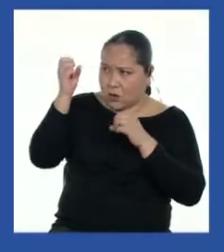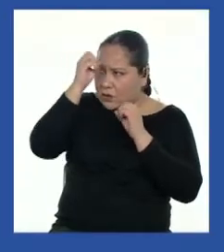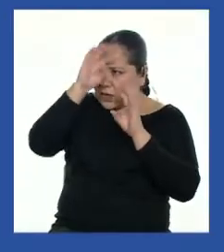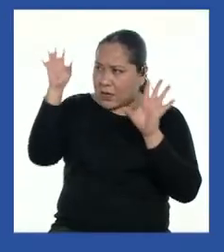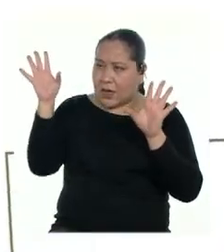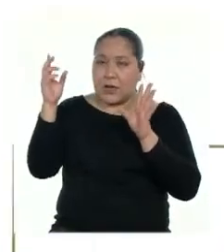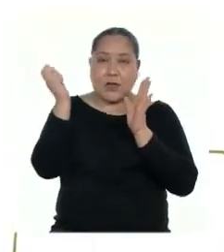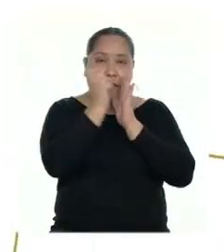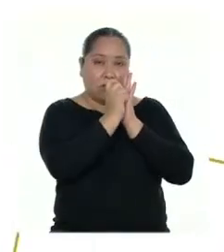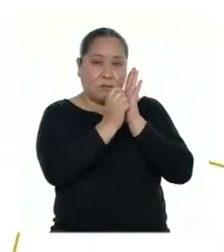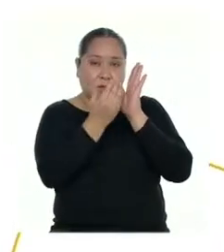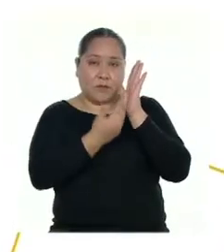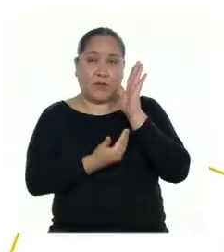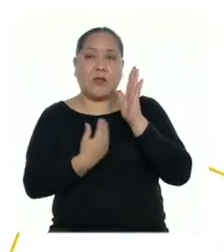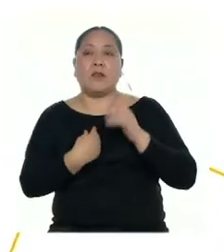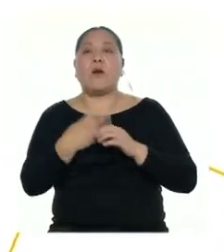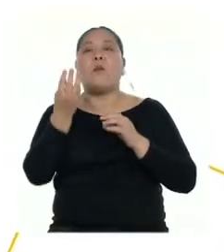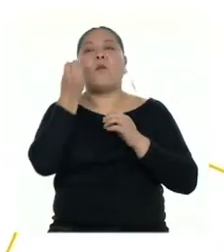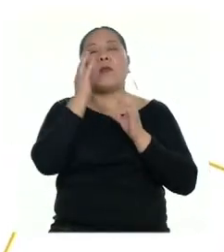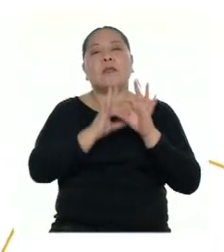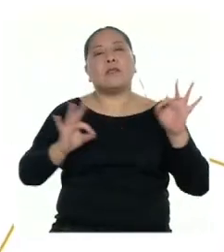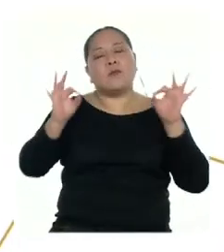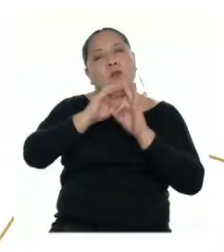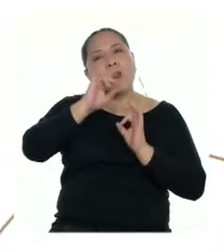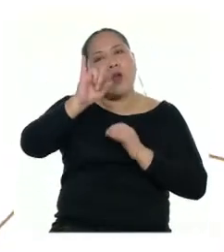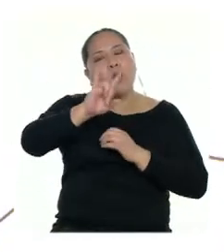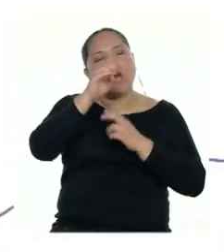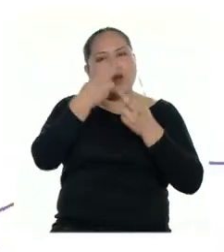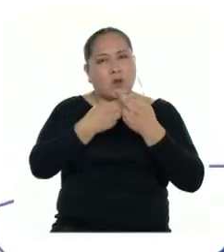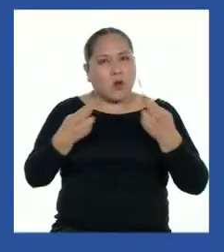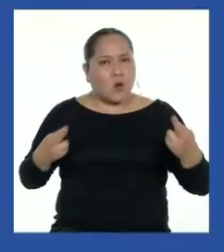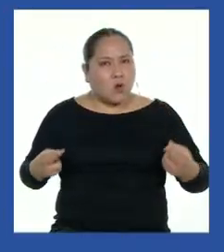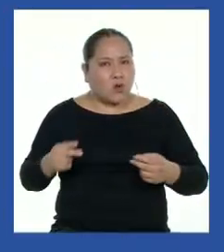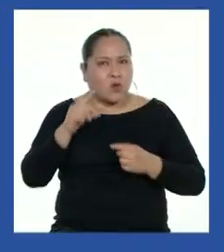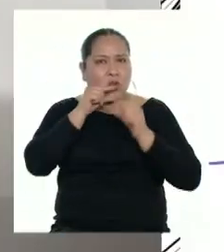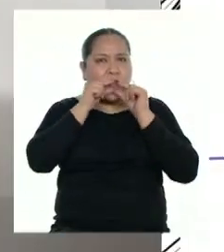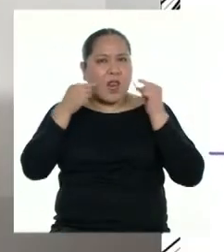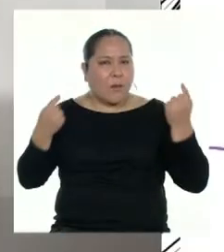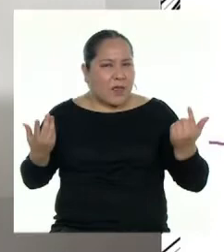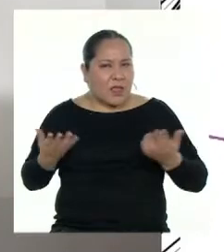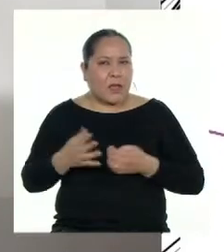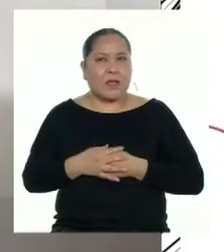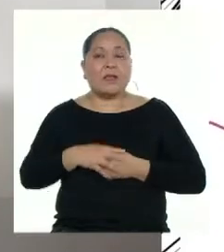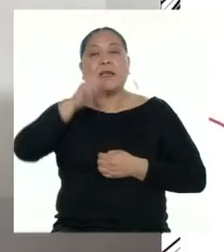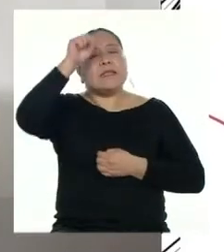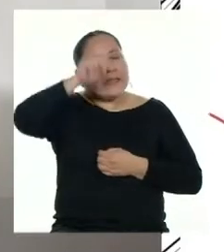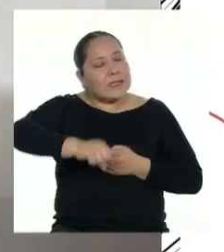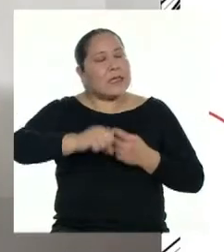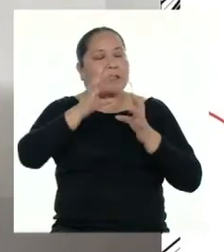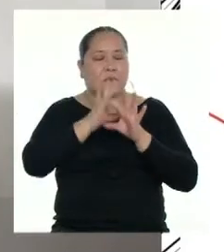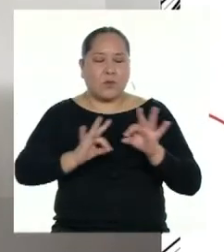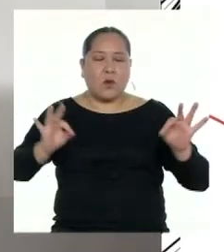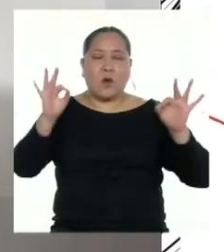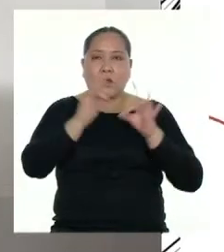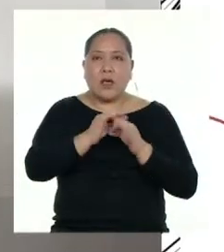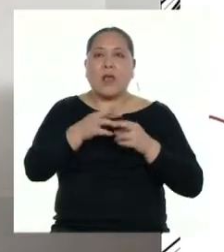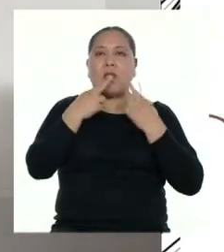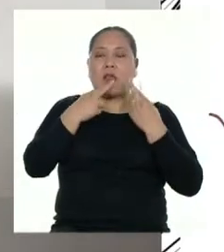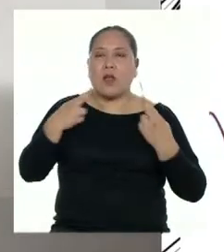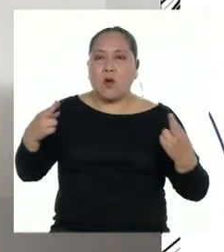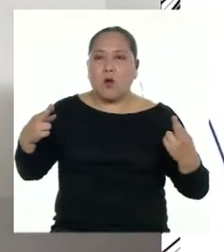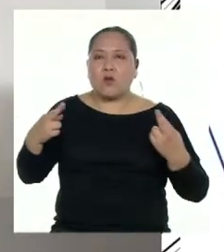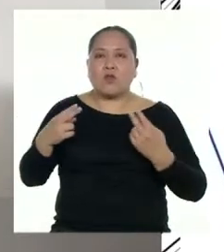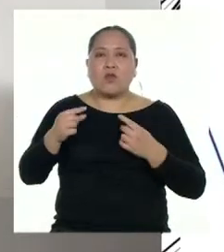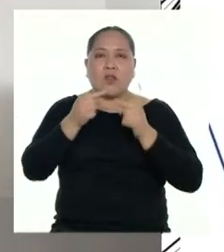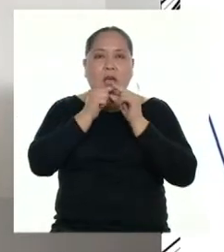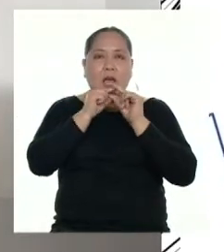¿Por qué es importante el uso de recursos gramaticales? Sí es importante el uso de recursos gramaticales,